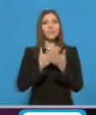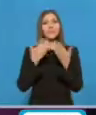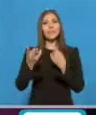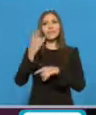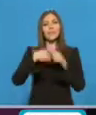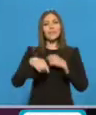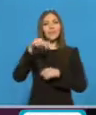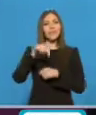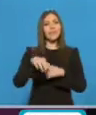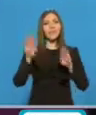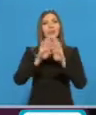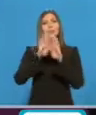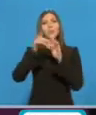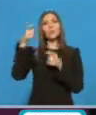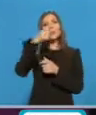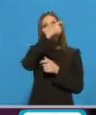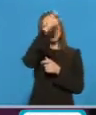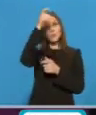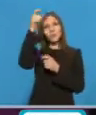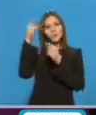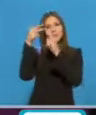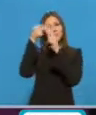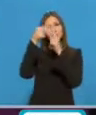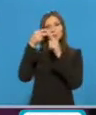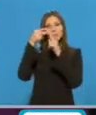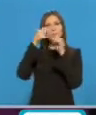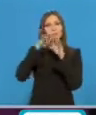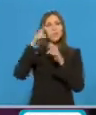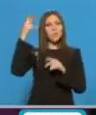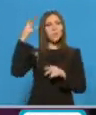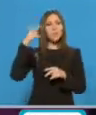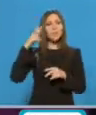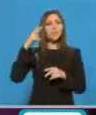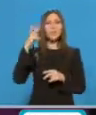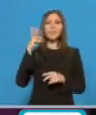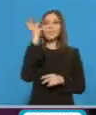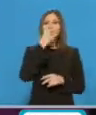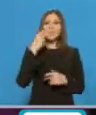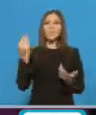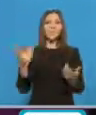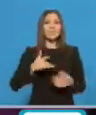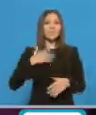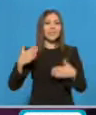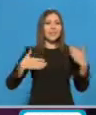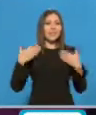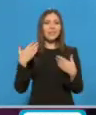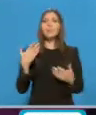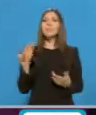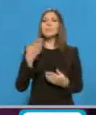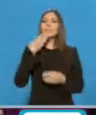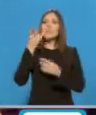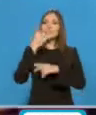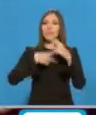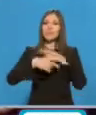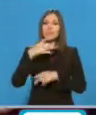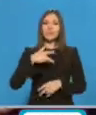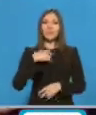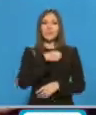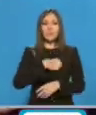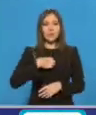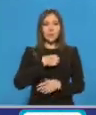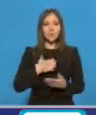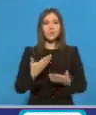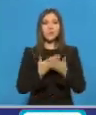aquí inmersos en el cosmos ya, maestro José Luis Segura. Bienvenido. Viajando en este éter maravilloso. Así es. ¿Cómo Qué está? alegría. Bienvenido. Muy bien, muy contento. Vamos a hablar